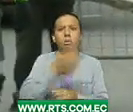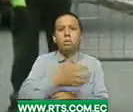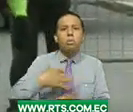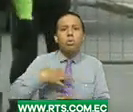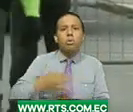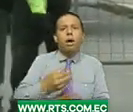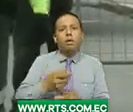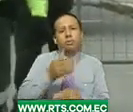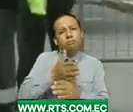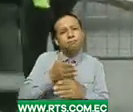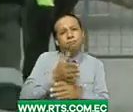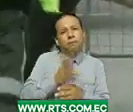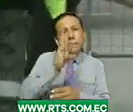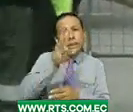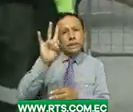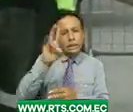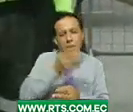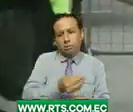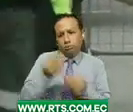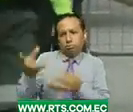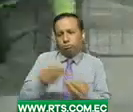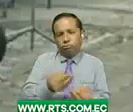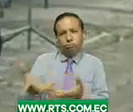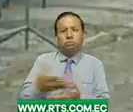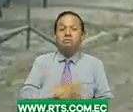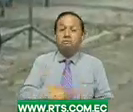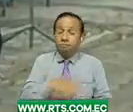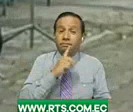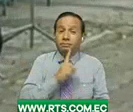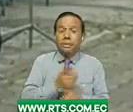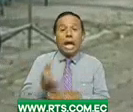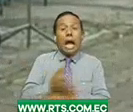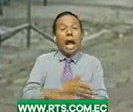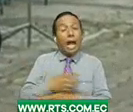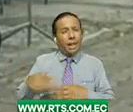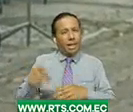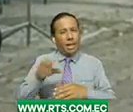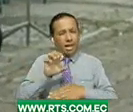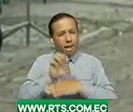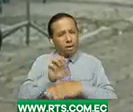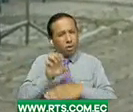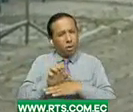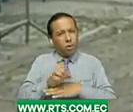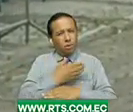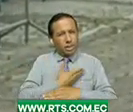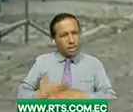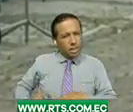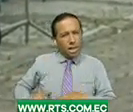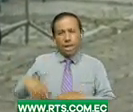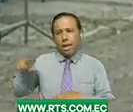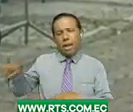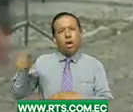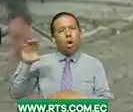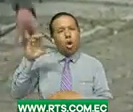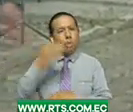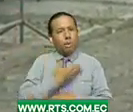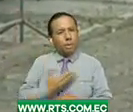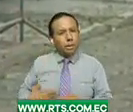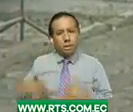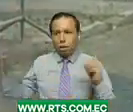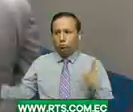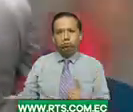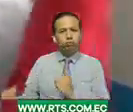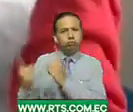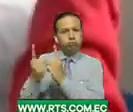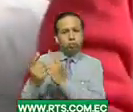Dentro de las distintas alternativas que se presentaron en el encuentro de los presidentes de Ecuador y Colombia para disminuir la crisis carcelaria, está el apoyo del vecino país en el